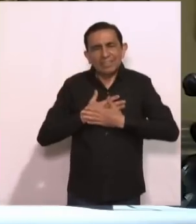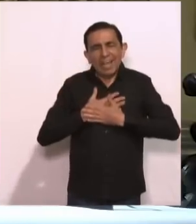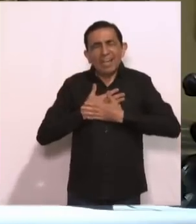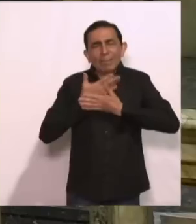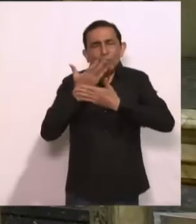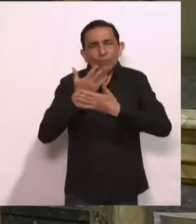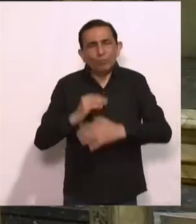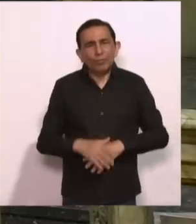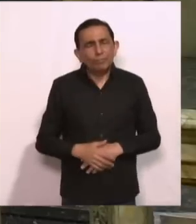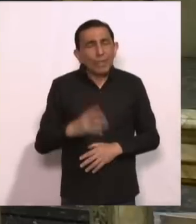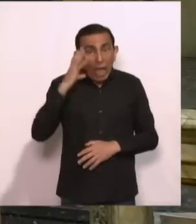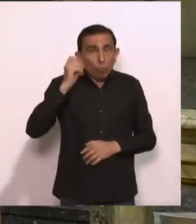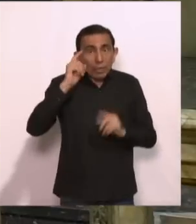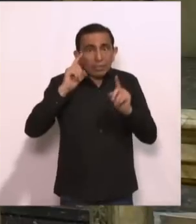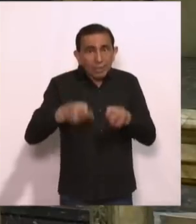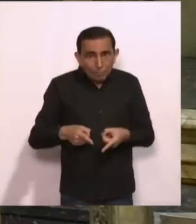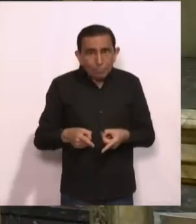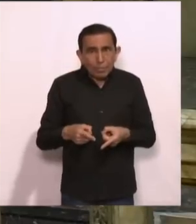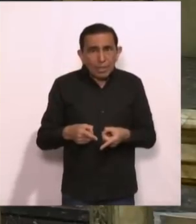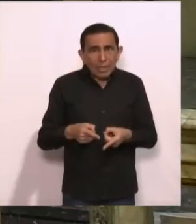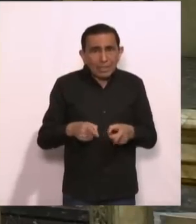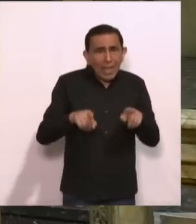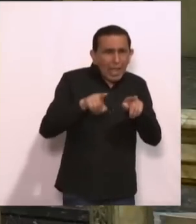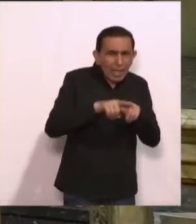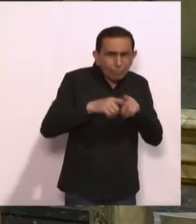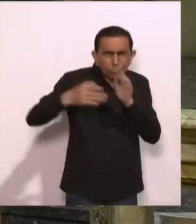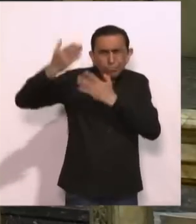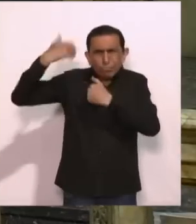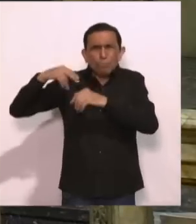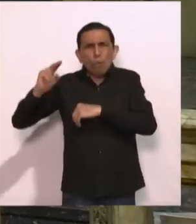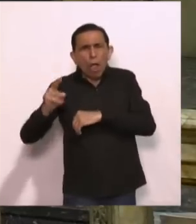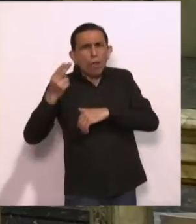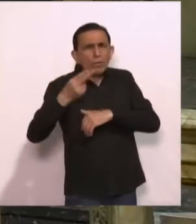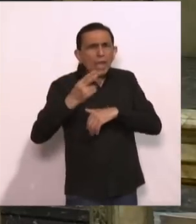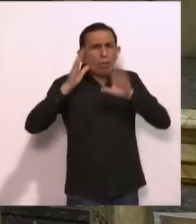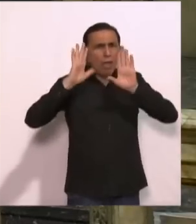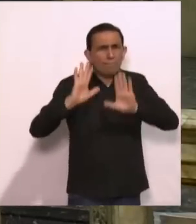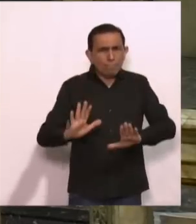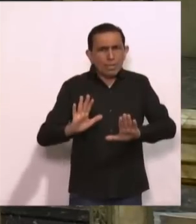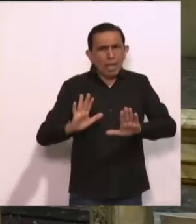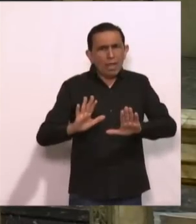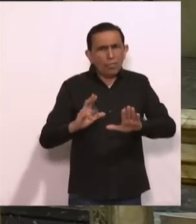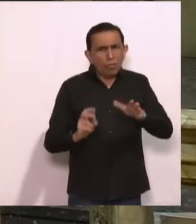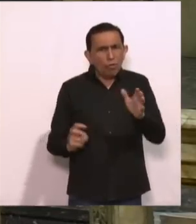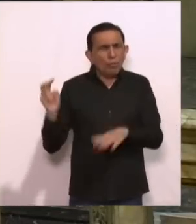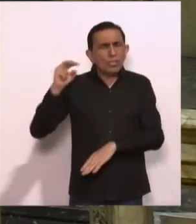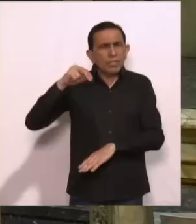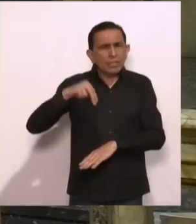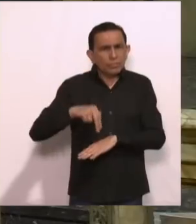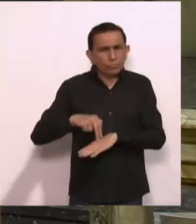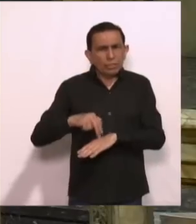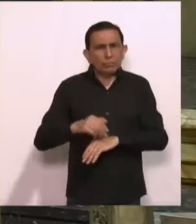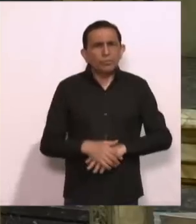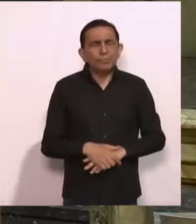caridad. Acuérdate también de nuestros hermanos que se durmieron en la esperanza de la